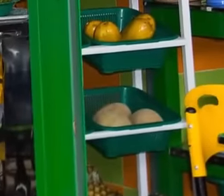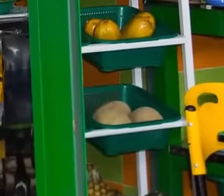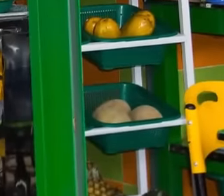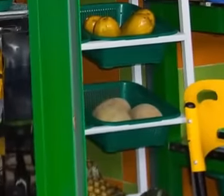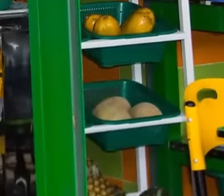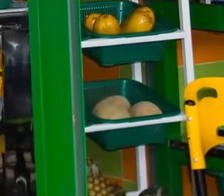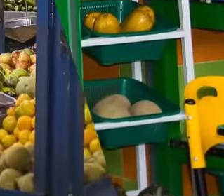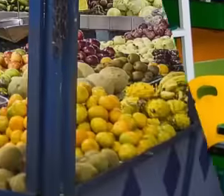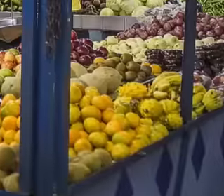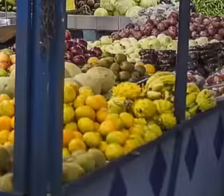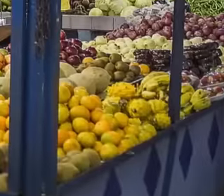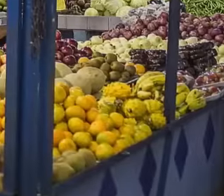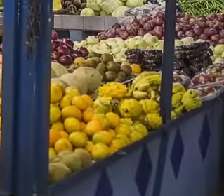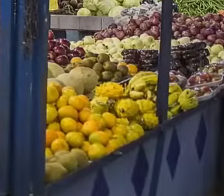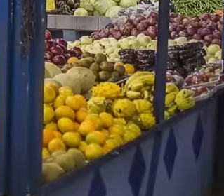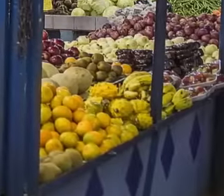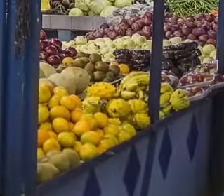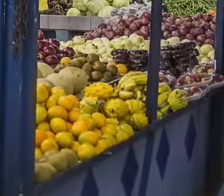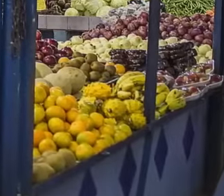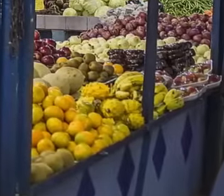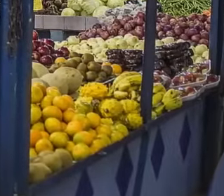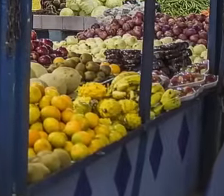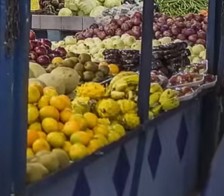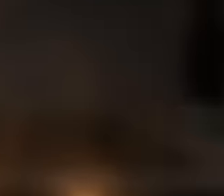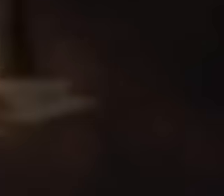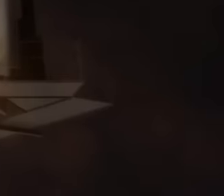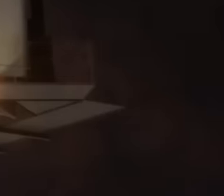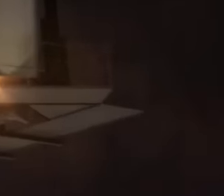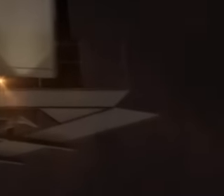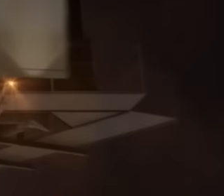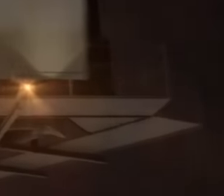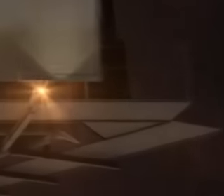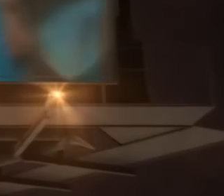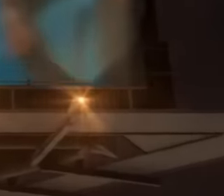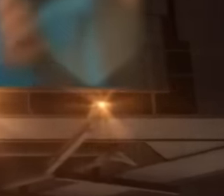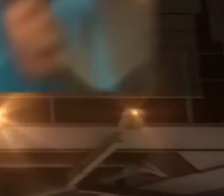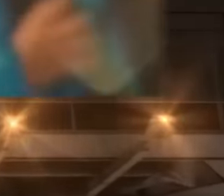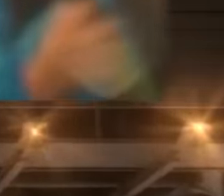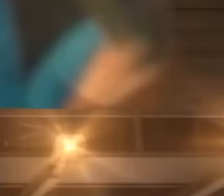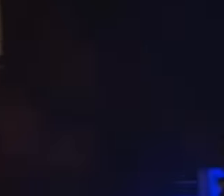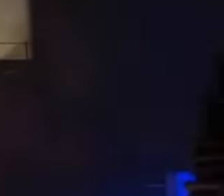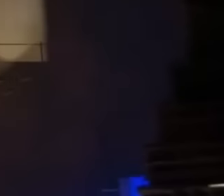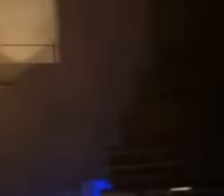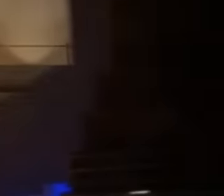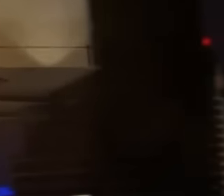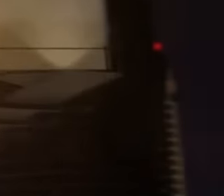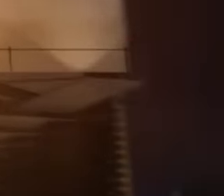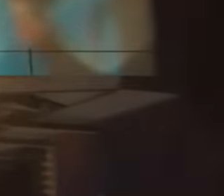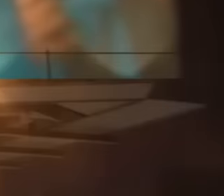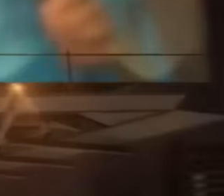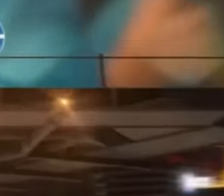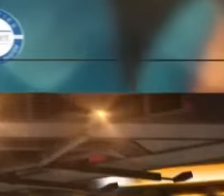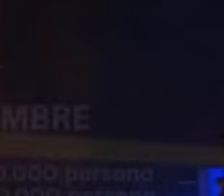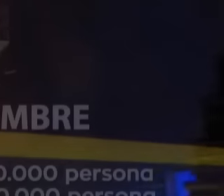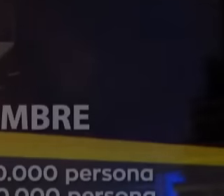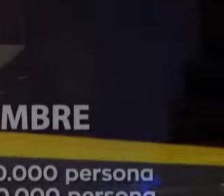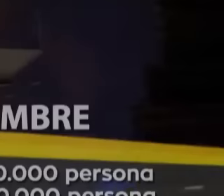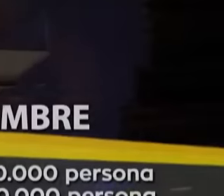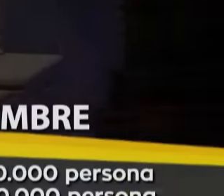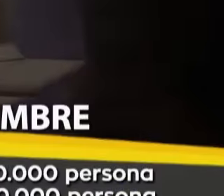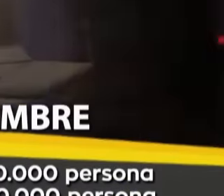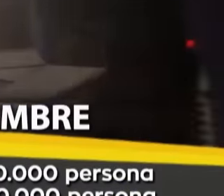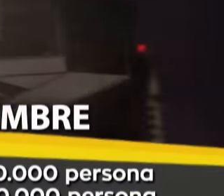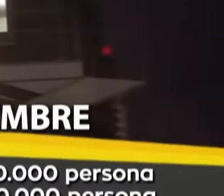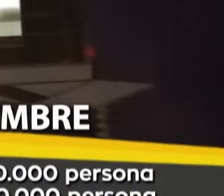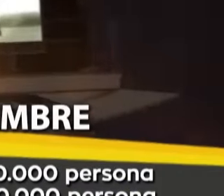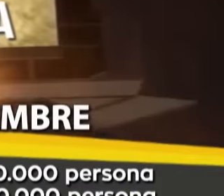Medio. Visítenos para tener el gusto de atenderlo. El gran baile de fin de año del Club Infantas los invita a disfrutar con Rica